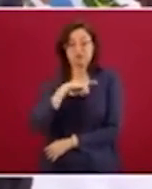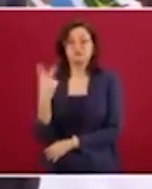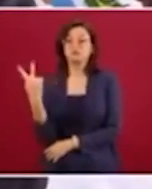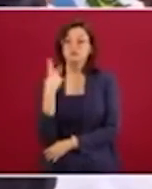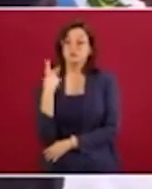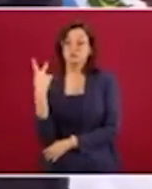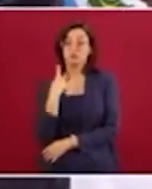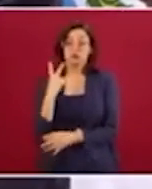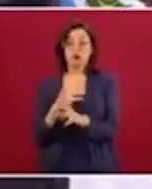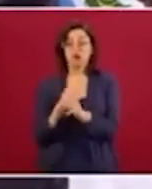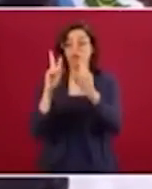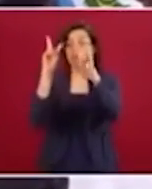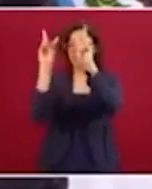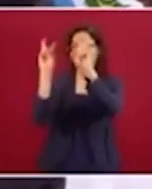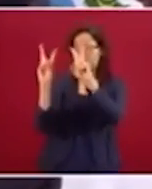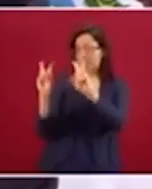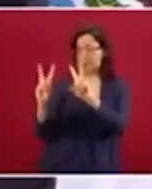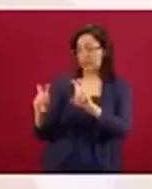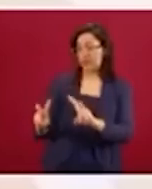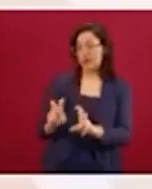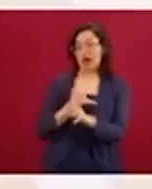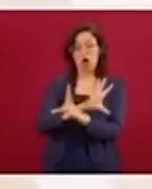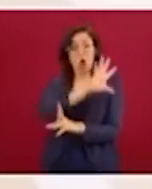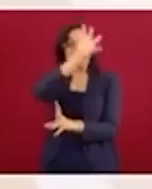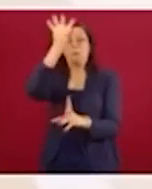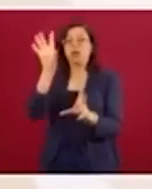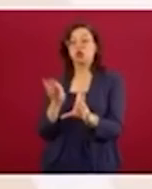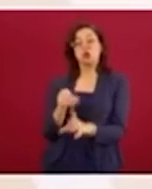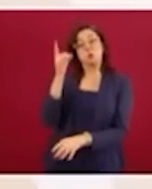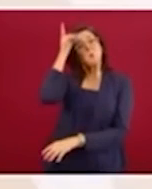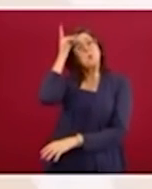todos lobos sabelotodo